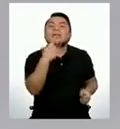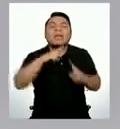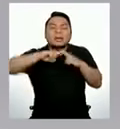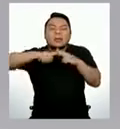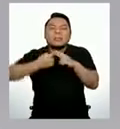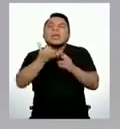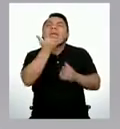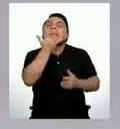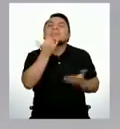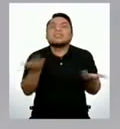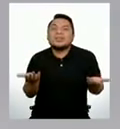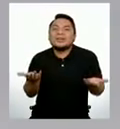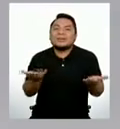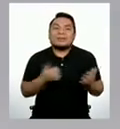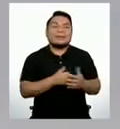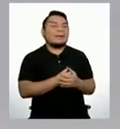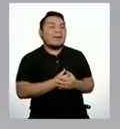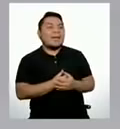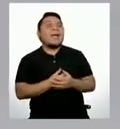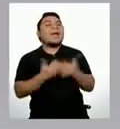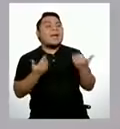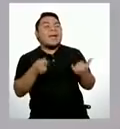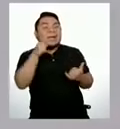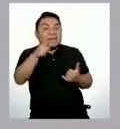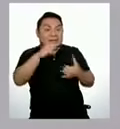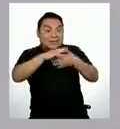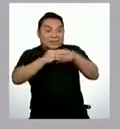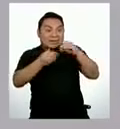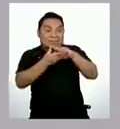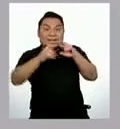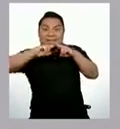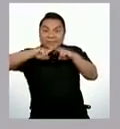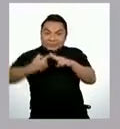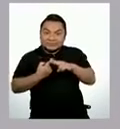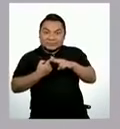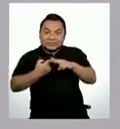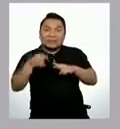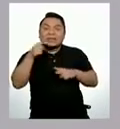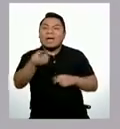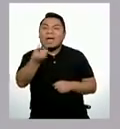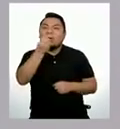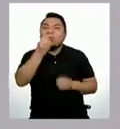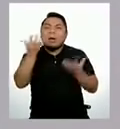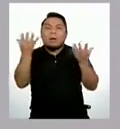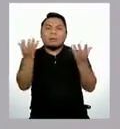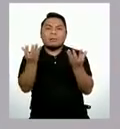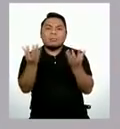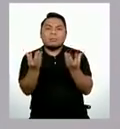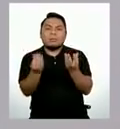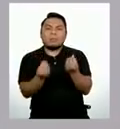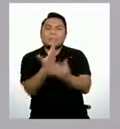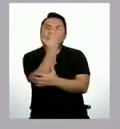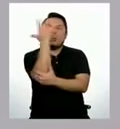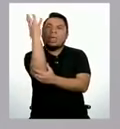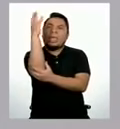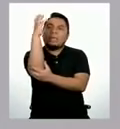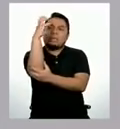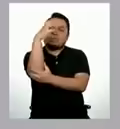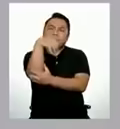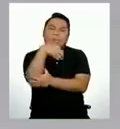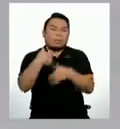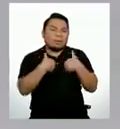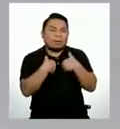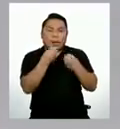inicio. Bueno, al inicio de la historia comenzó a escasear la comida, los árboles se secaron y no había